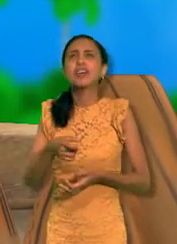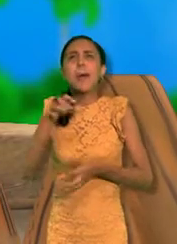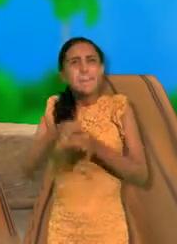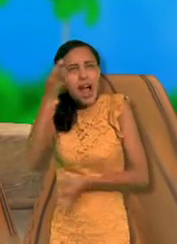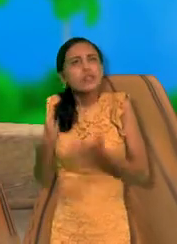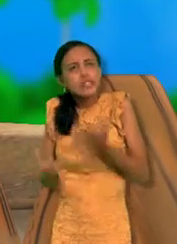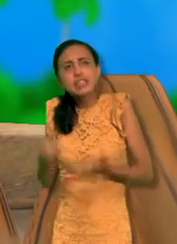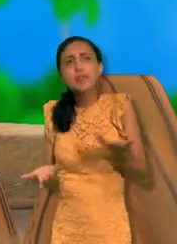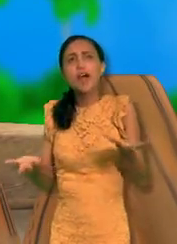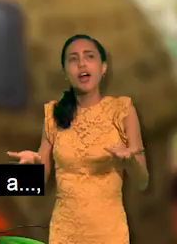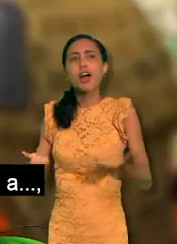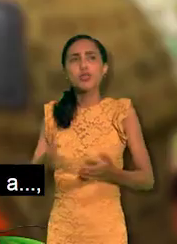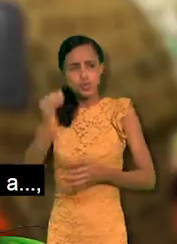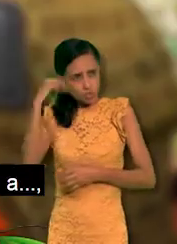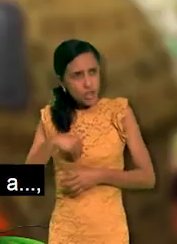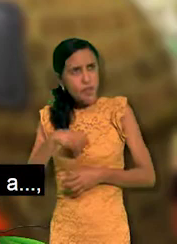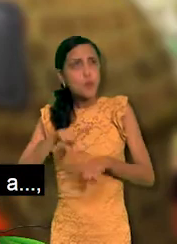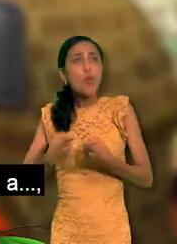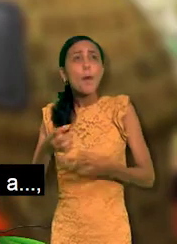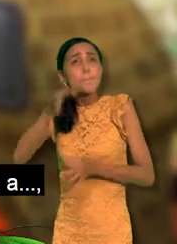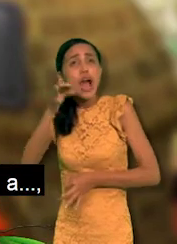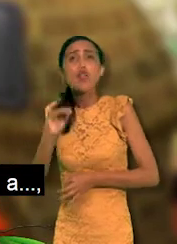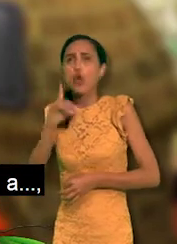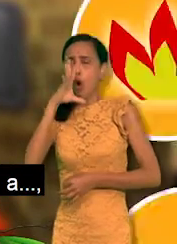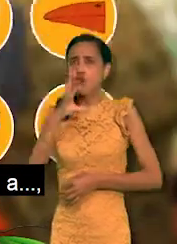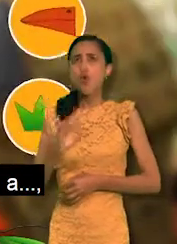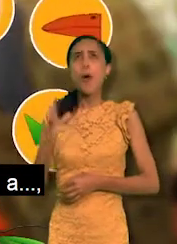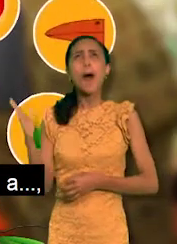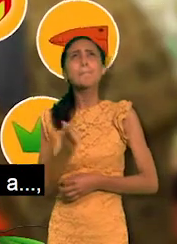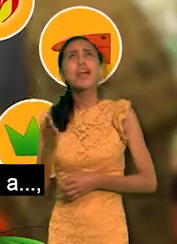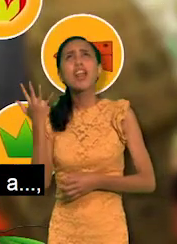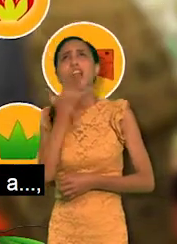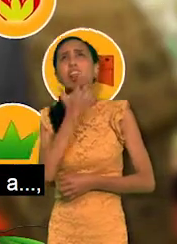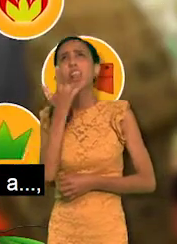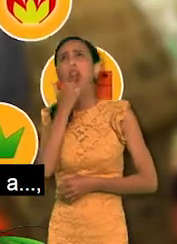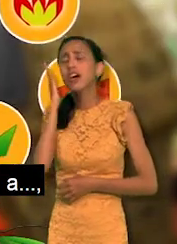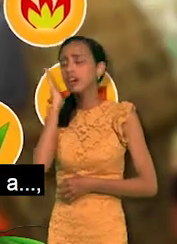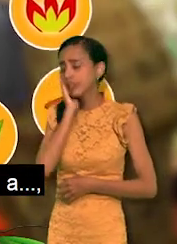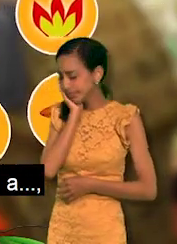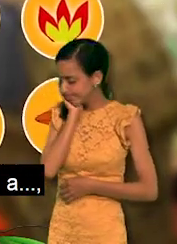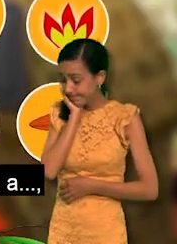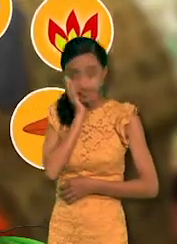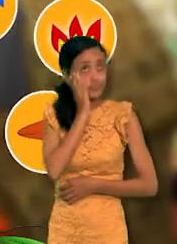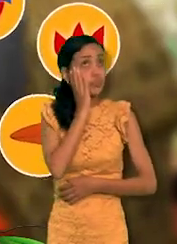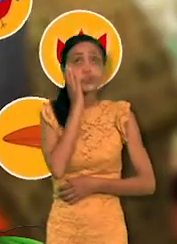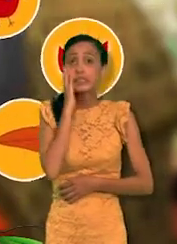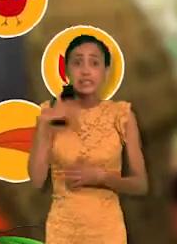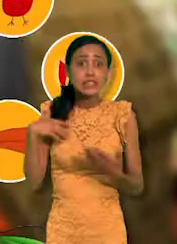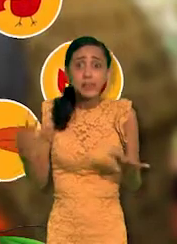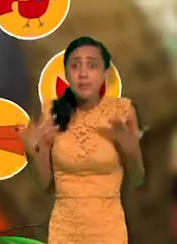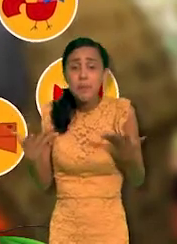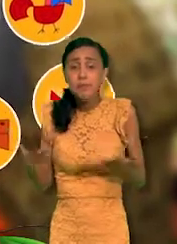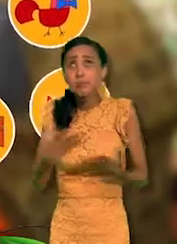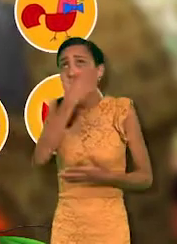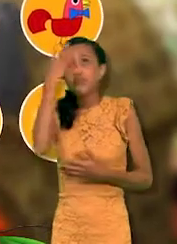¡Merece que lo quemen! ¿Sabes lo que es negarse? A pegarle a... a este a... ¡Ay, ay! ¿Qué es lo